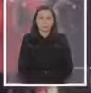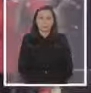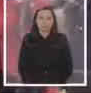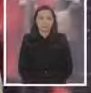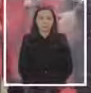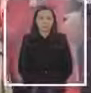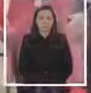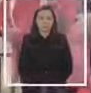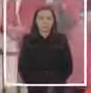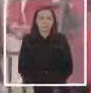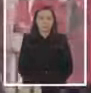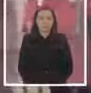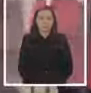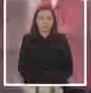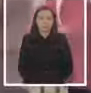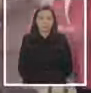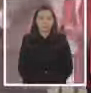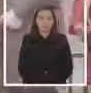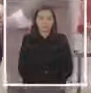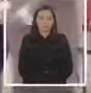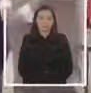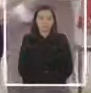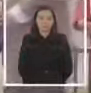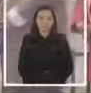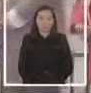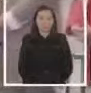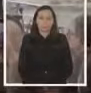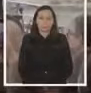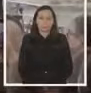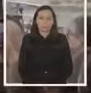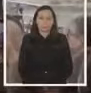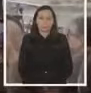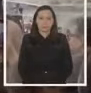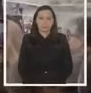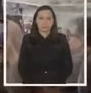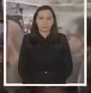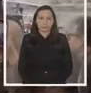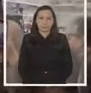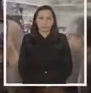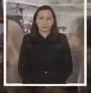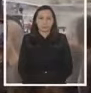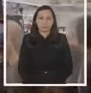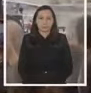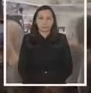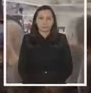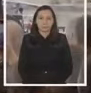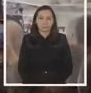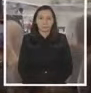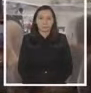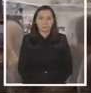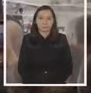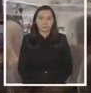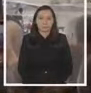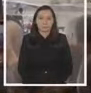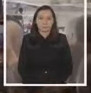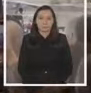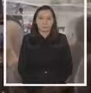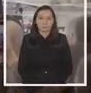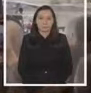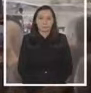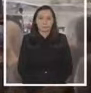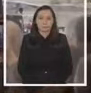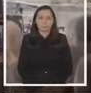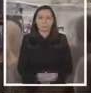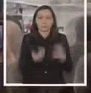otras iniciativas. Parte de lo que ha dicho el presidente entonces al promulgar esta ley de las 40 horas, que ya nosotros les hemos